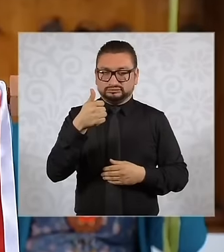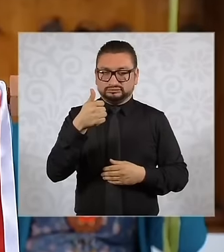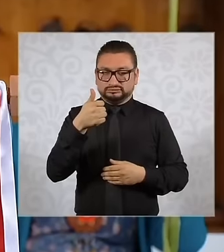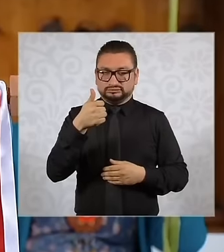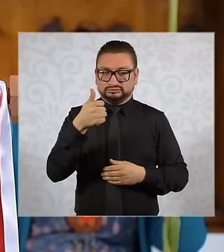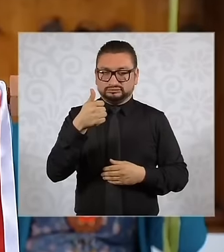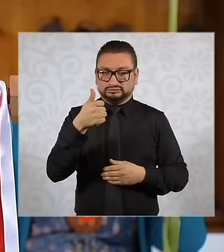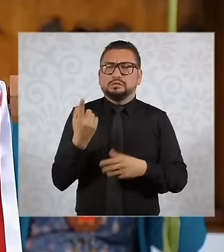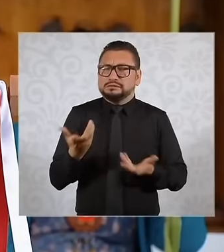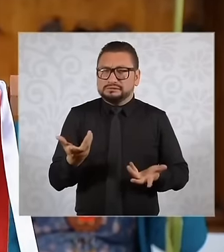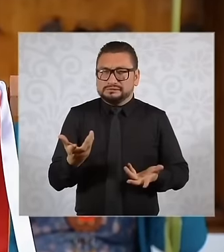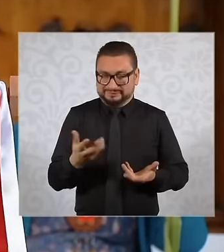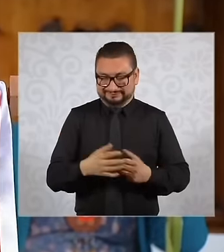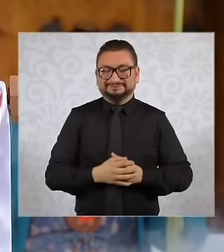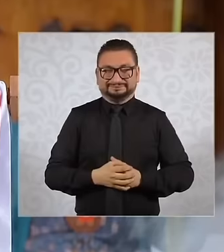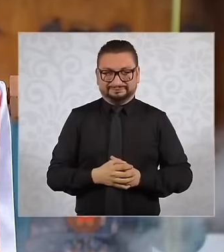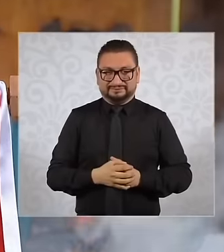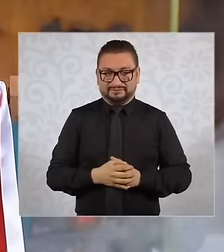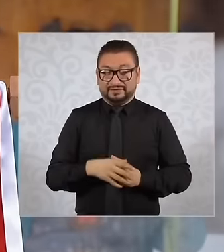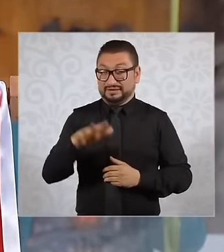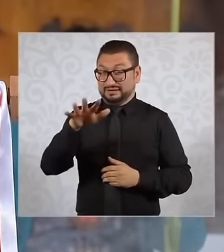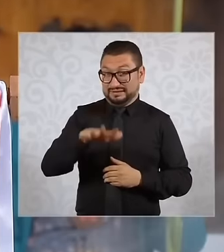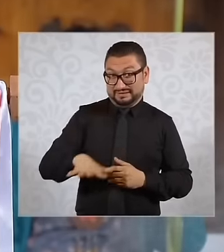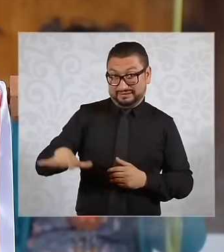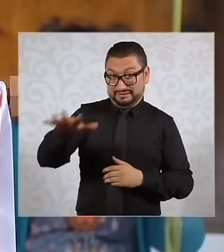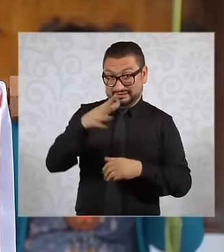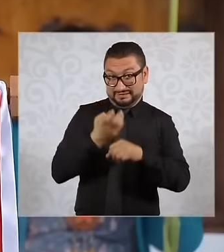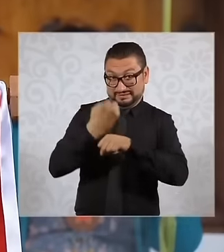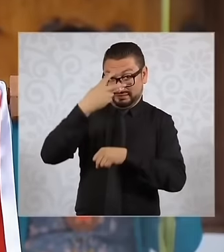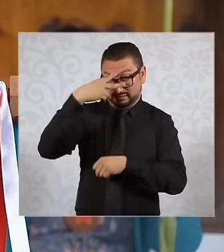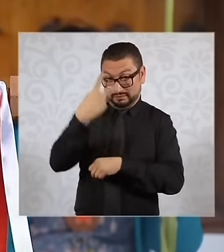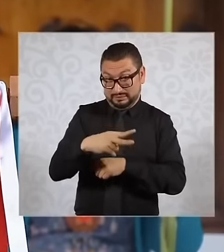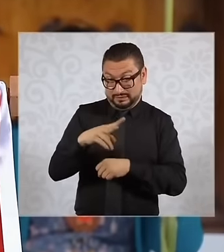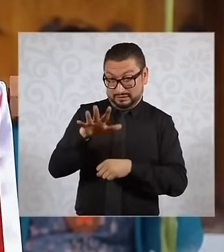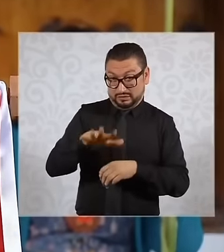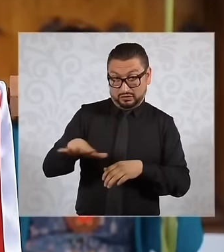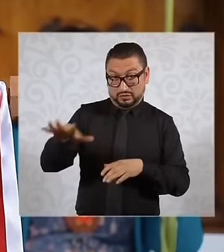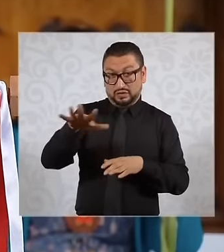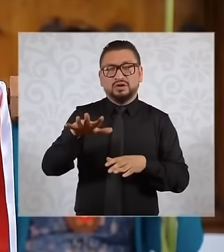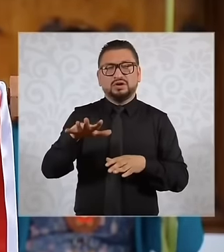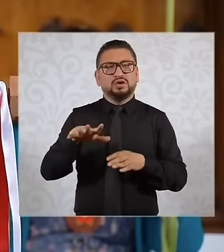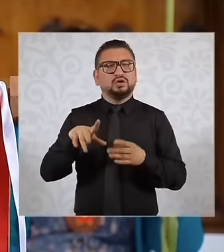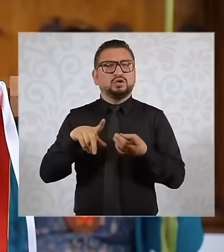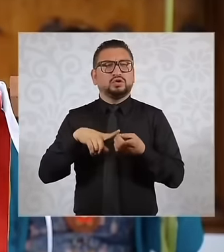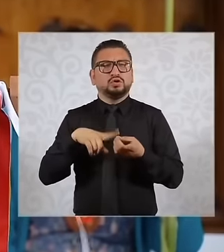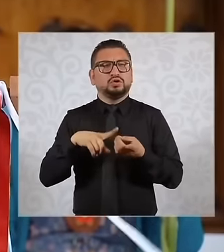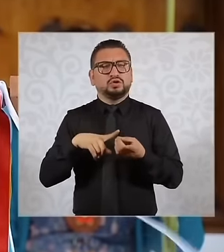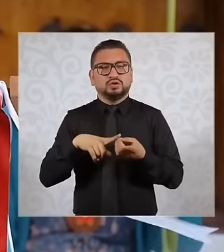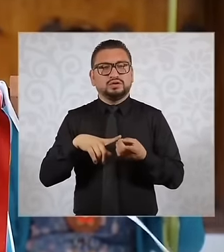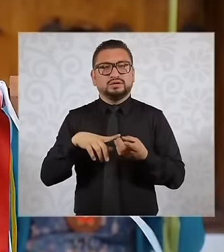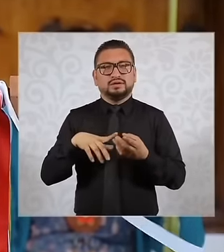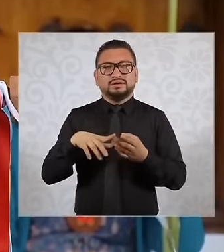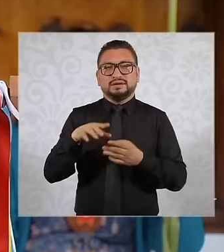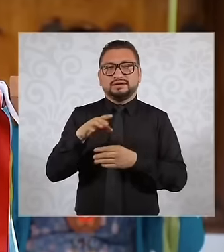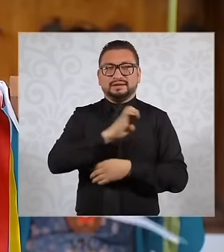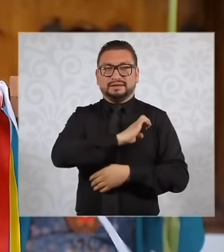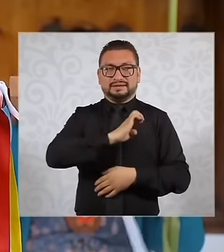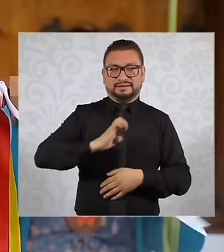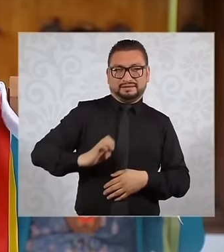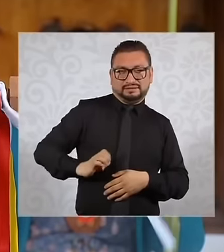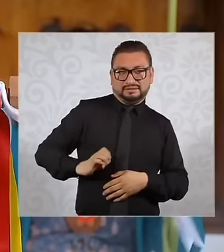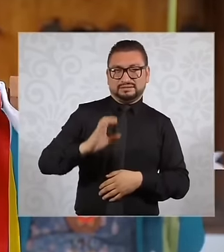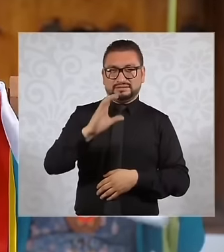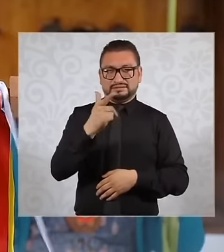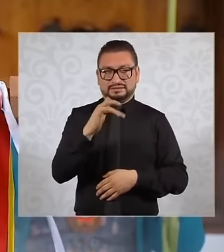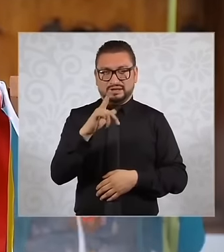qué. En la zona oriente del Estado de México, estamos hablando de Catepec, Chalco, Valle